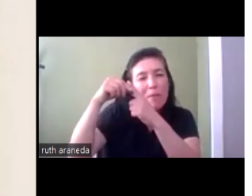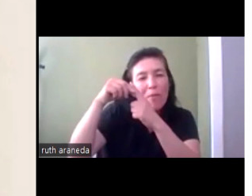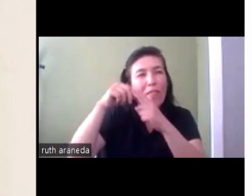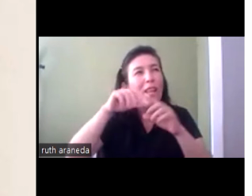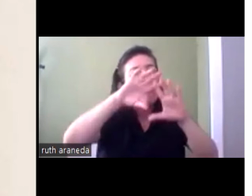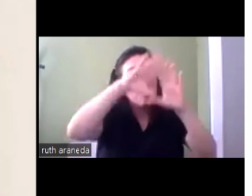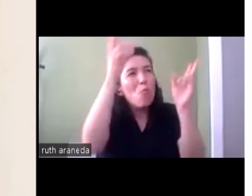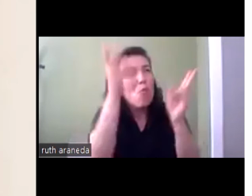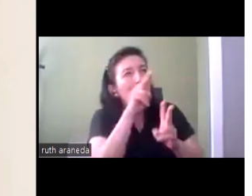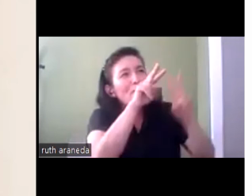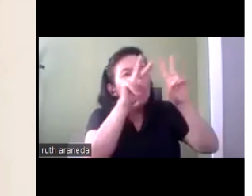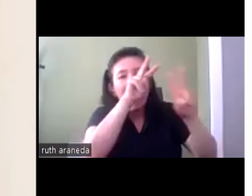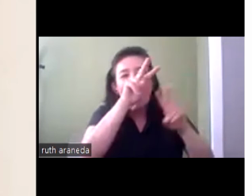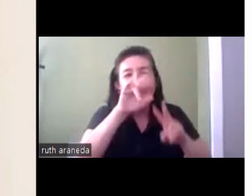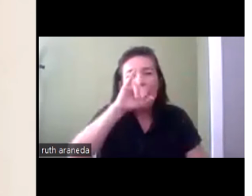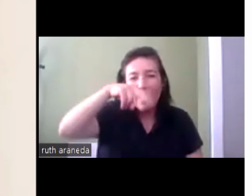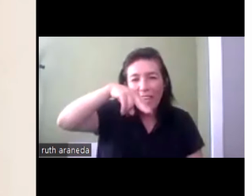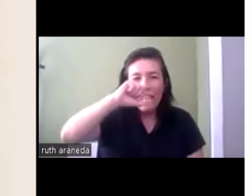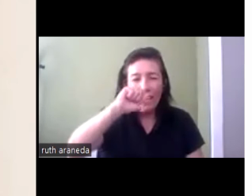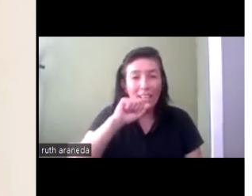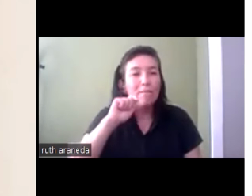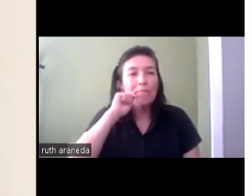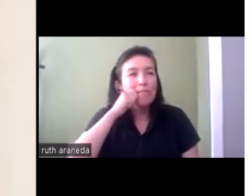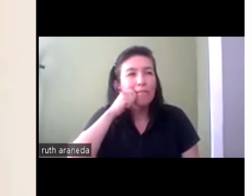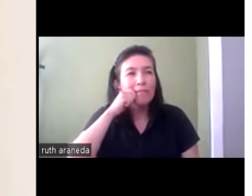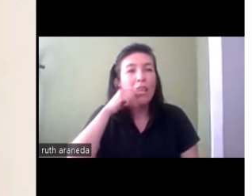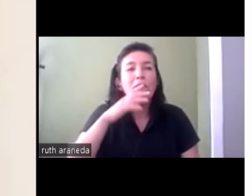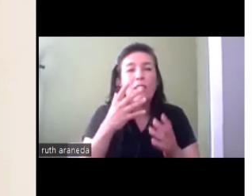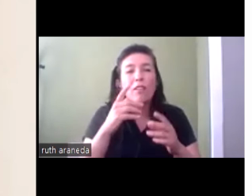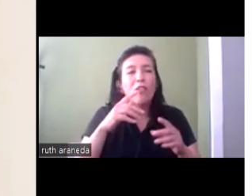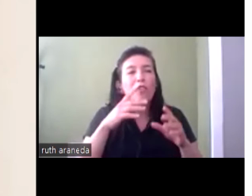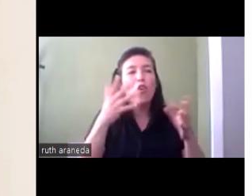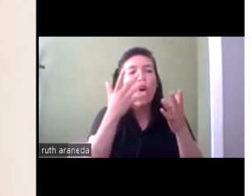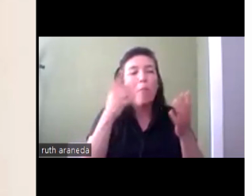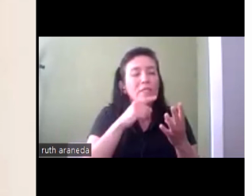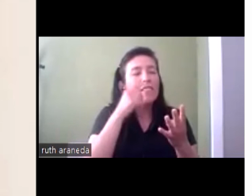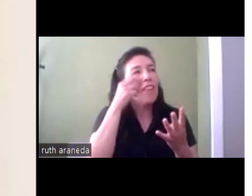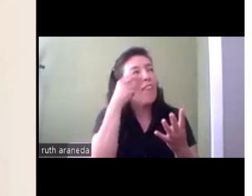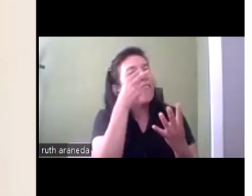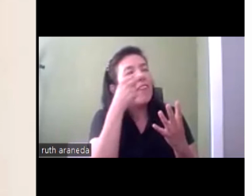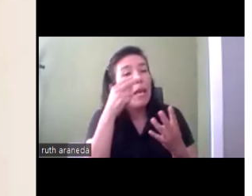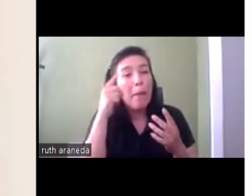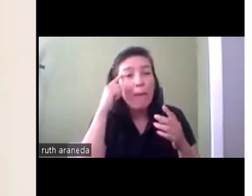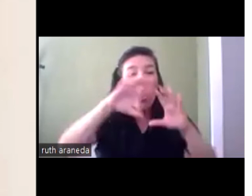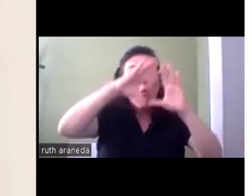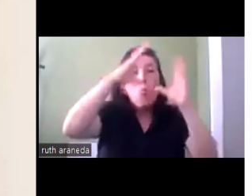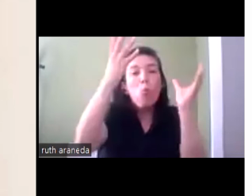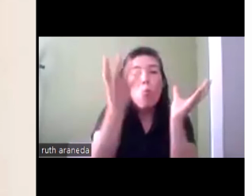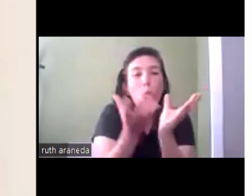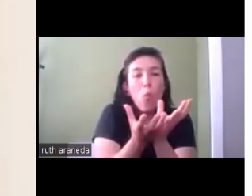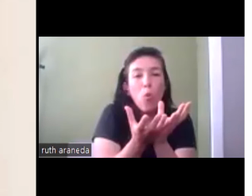Que es el ver la visión o la cosmovisión de la cuatripartición, es decir, el ver el mundo a partir